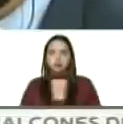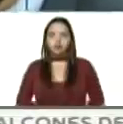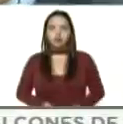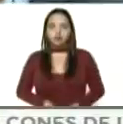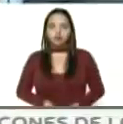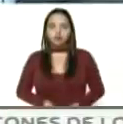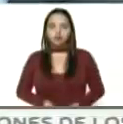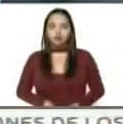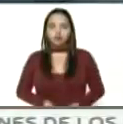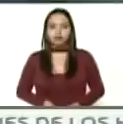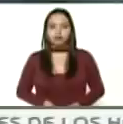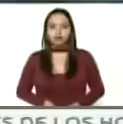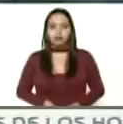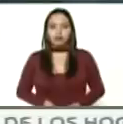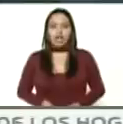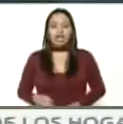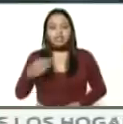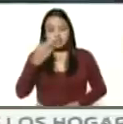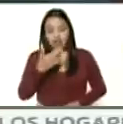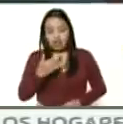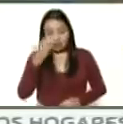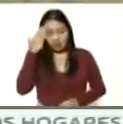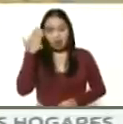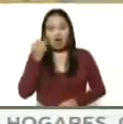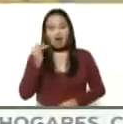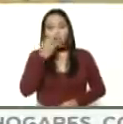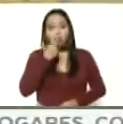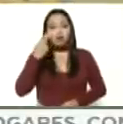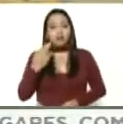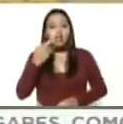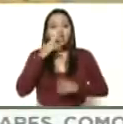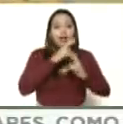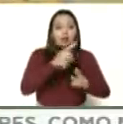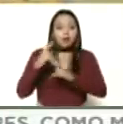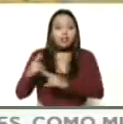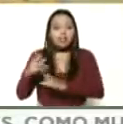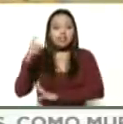de los niños de Venezuela es